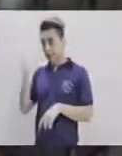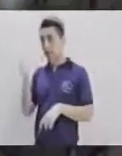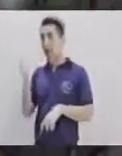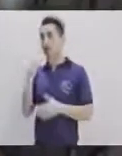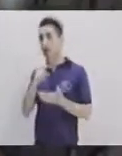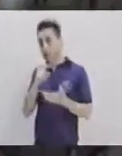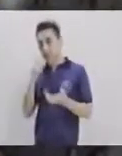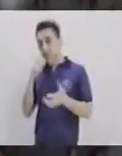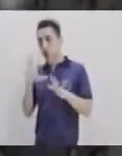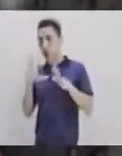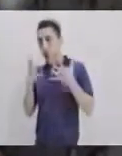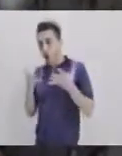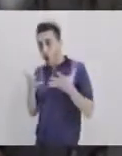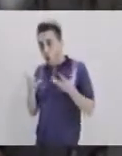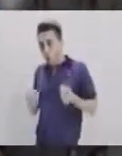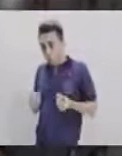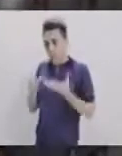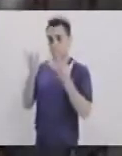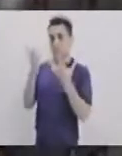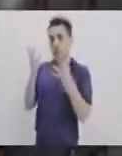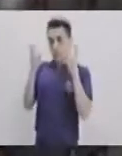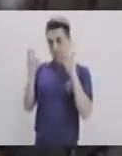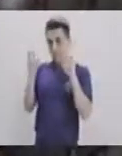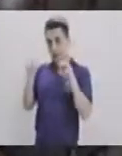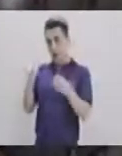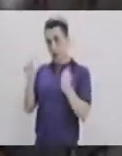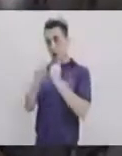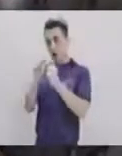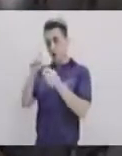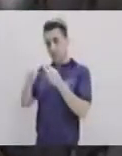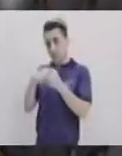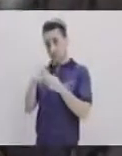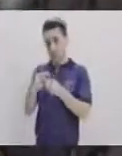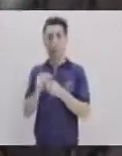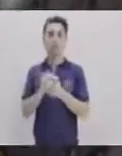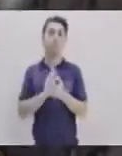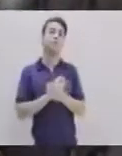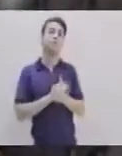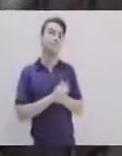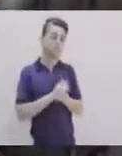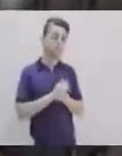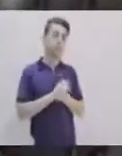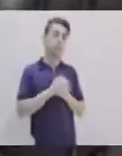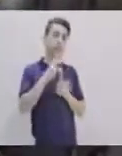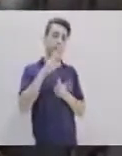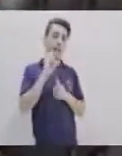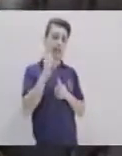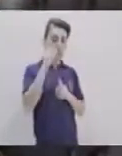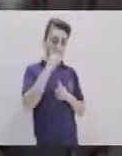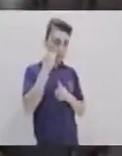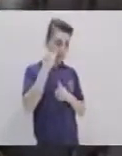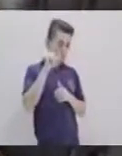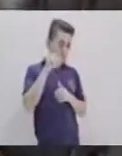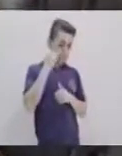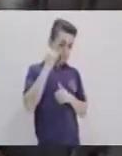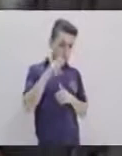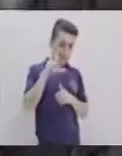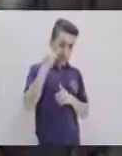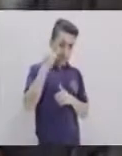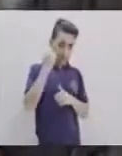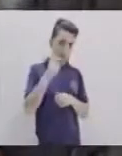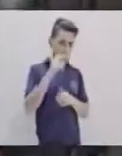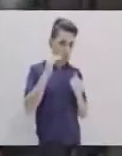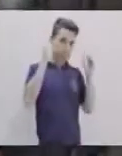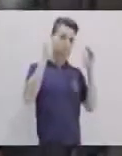resiliencia familiar, ¿verdad? ¿Cómo podríamos desarrollar ese tema? Por ejemplo, mira, la resiliencia es una capacidad que nosotros los